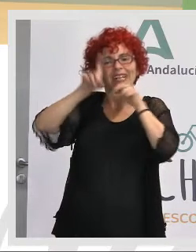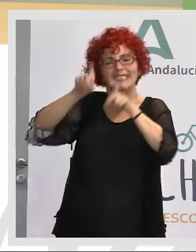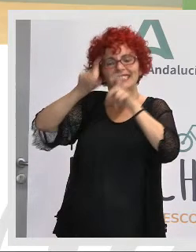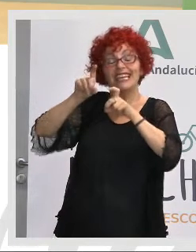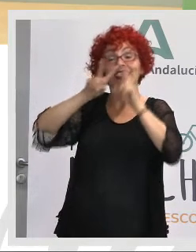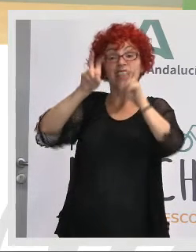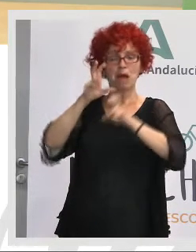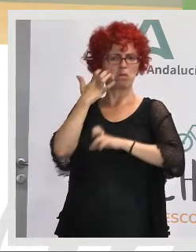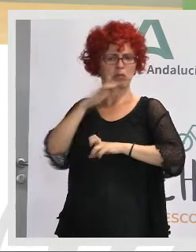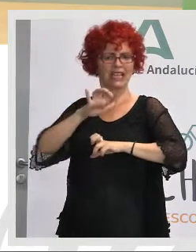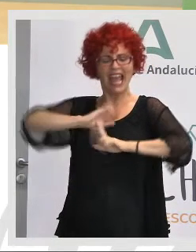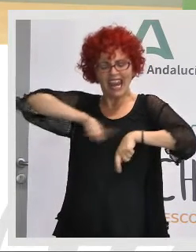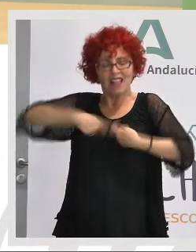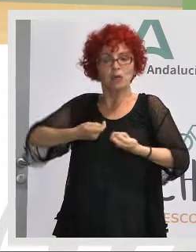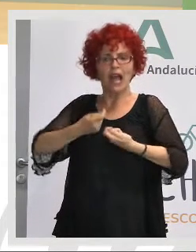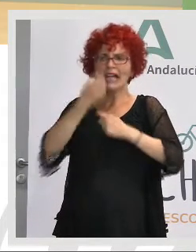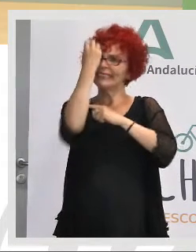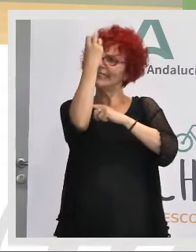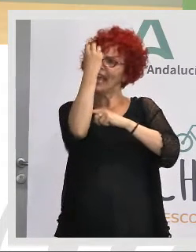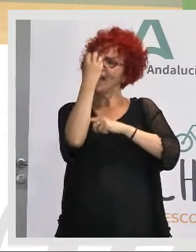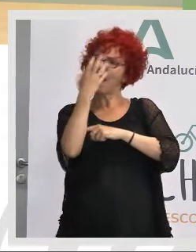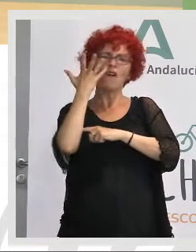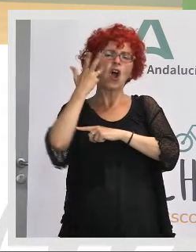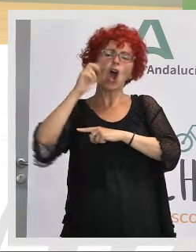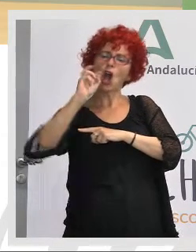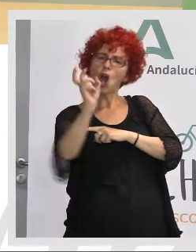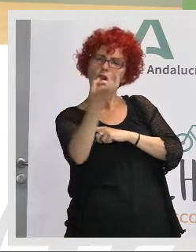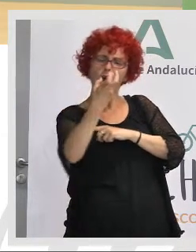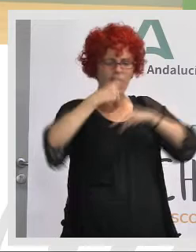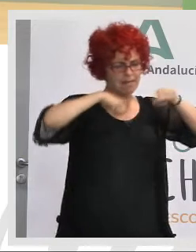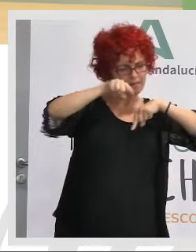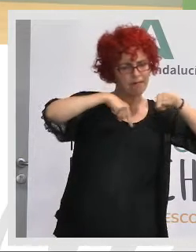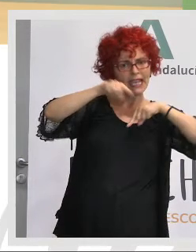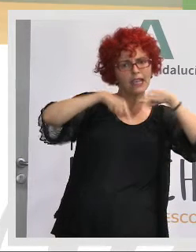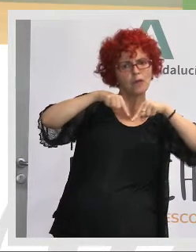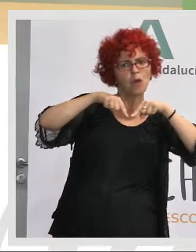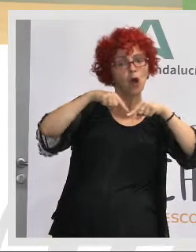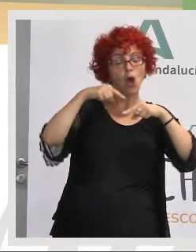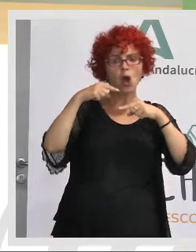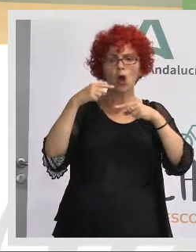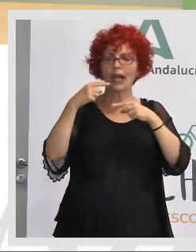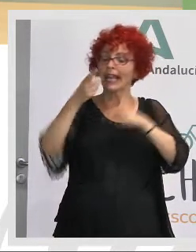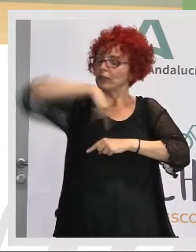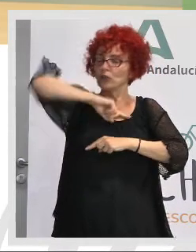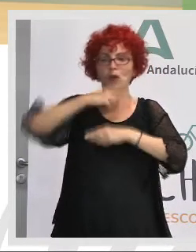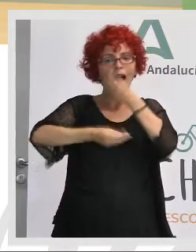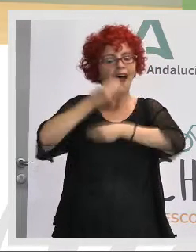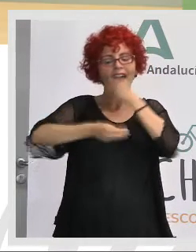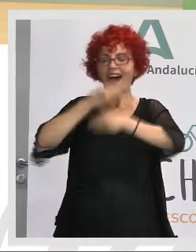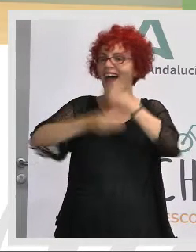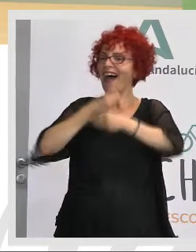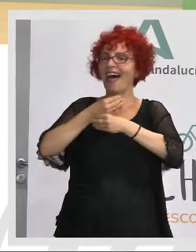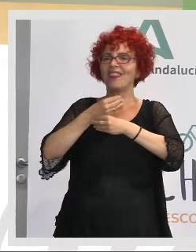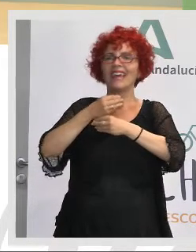muy original, con un semáforo de colores, cuáles son los vehículos de transporte menos contaminantes para desplazarnos. Y